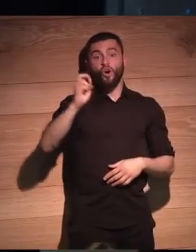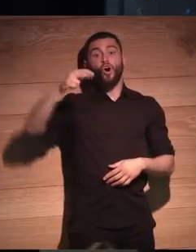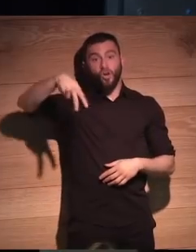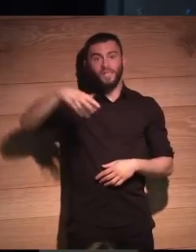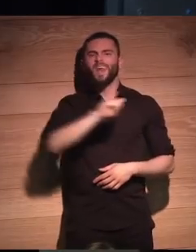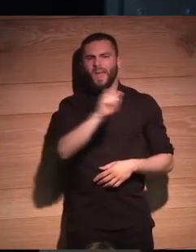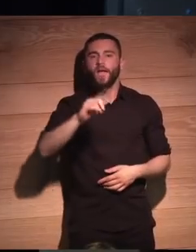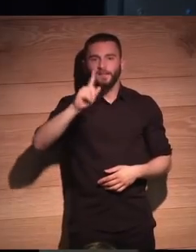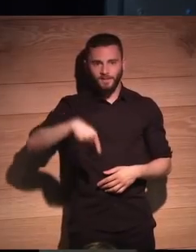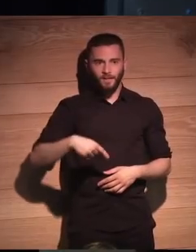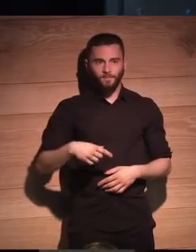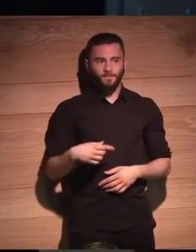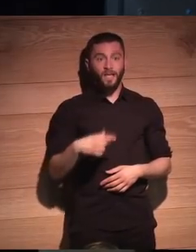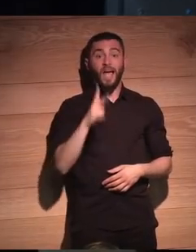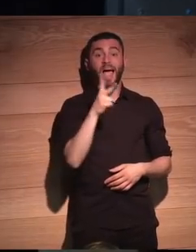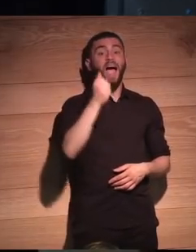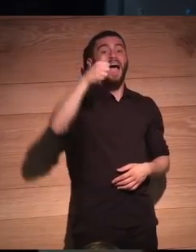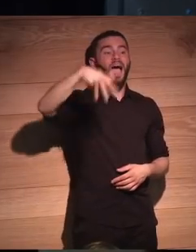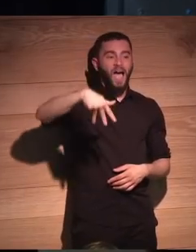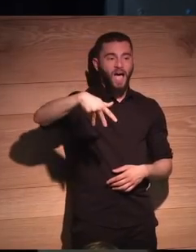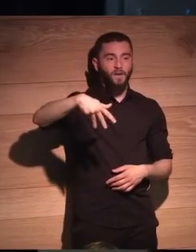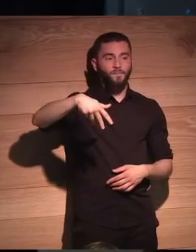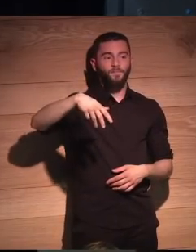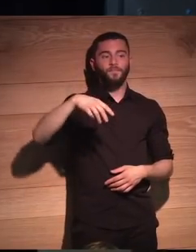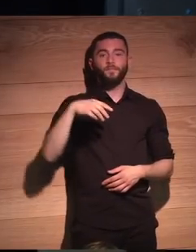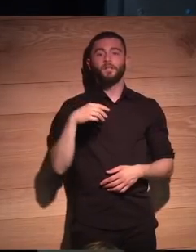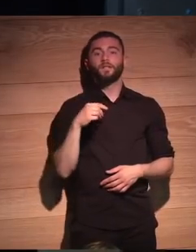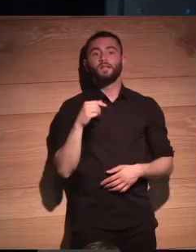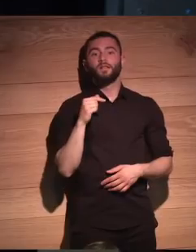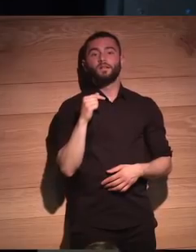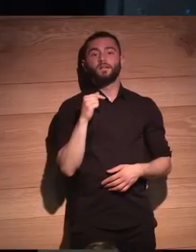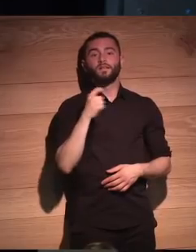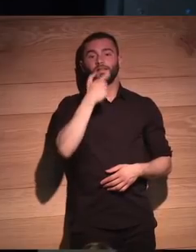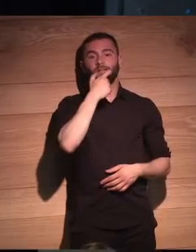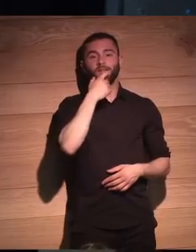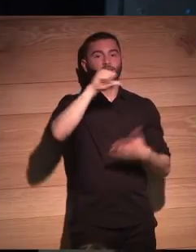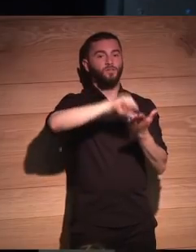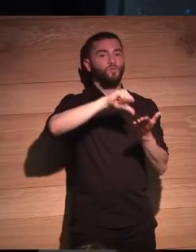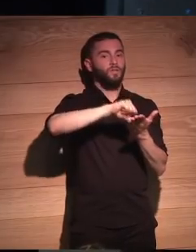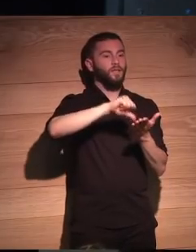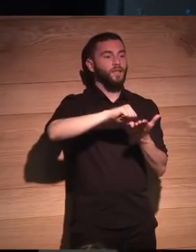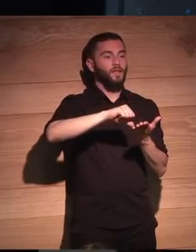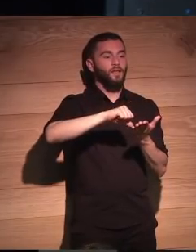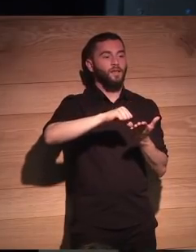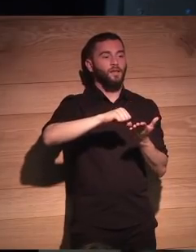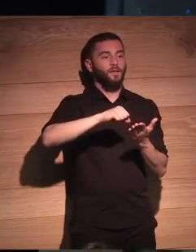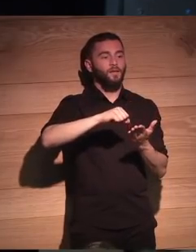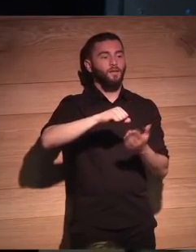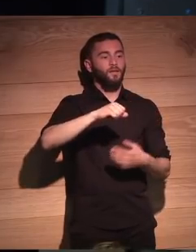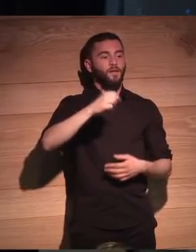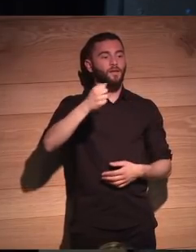Sí. Fíjate que acaba en Ham también, Sí. que es una desinencia de ciudad en anglosajón. Es como el Arkham de